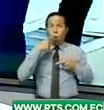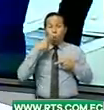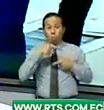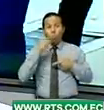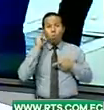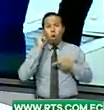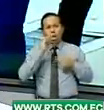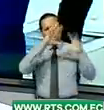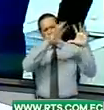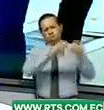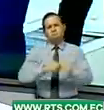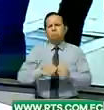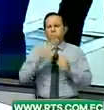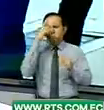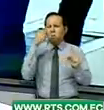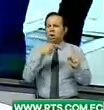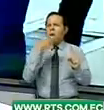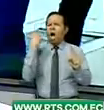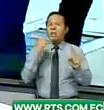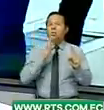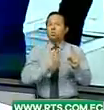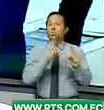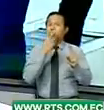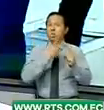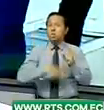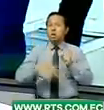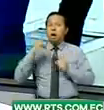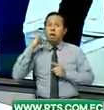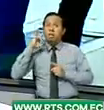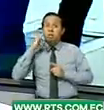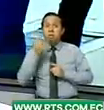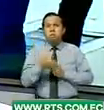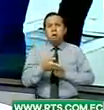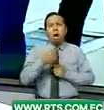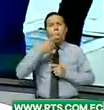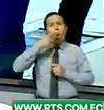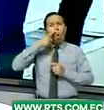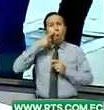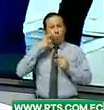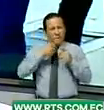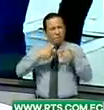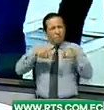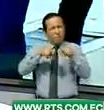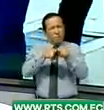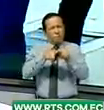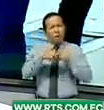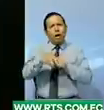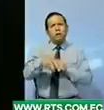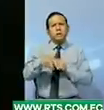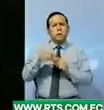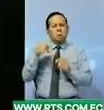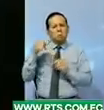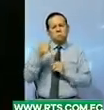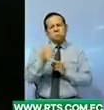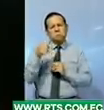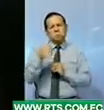a constantes violaciones sexuales y de grabar cuando la pequeña también era abusada por su padrastro.